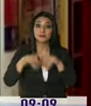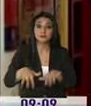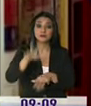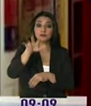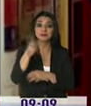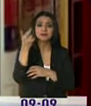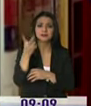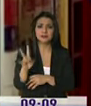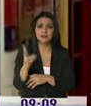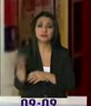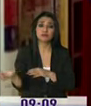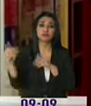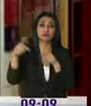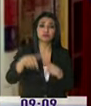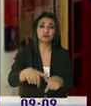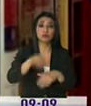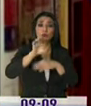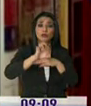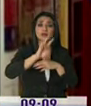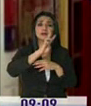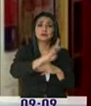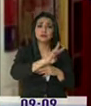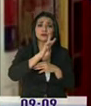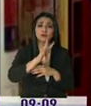2017 han arribado al país